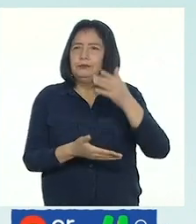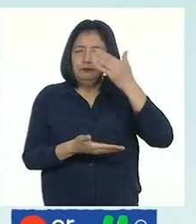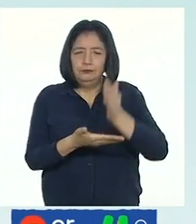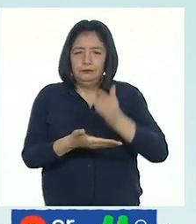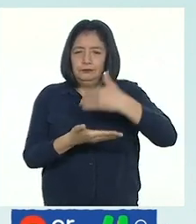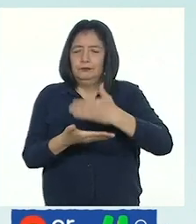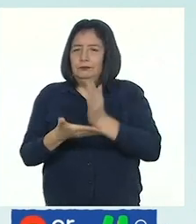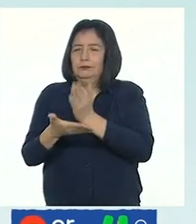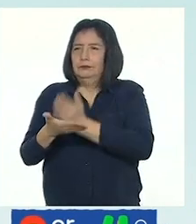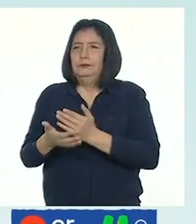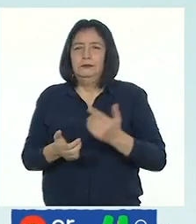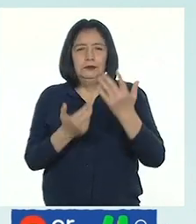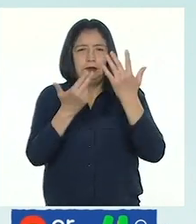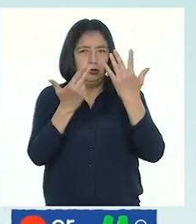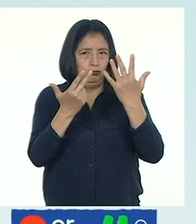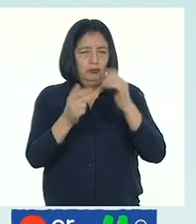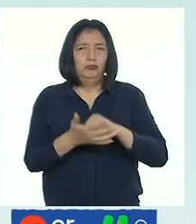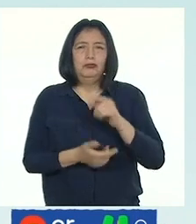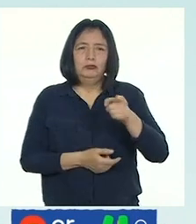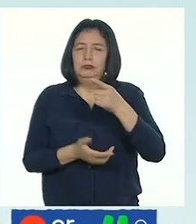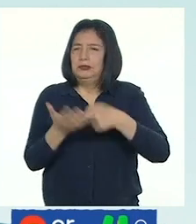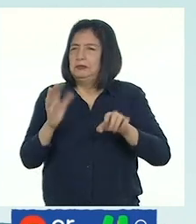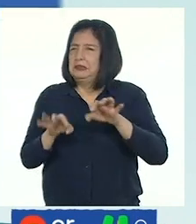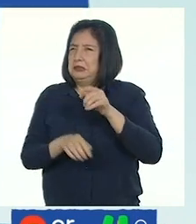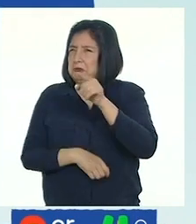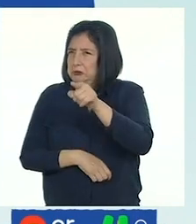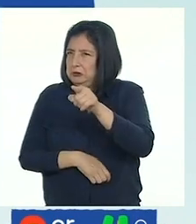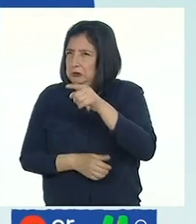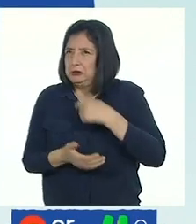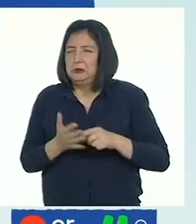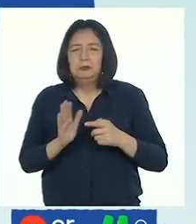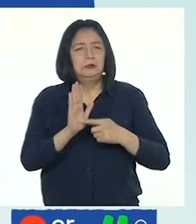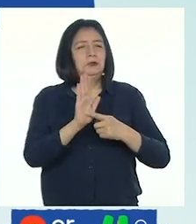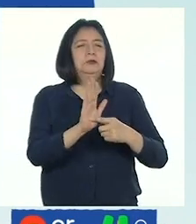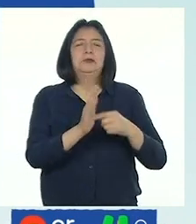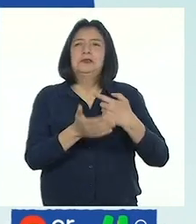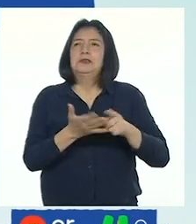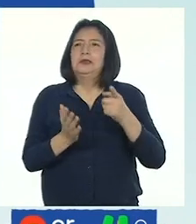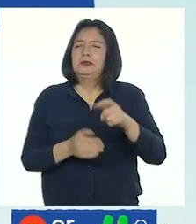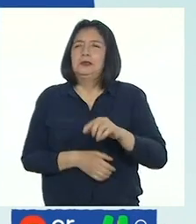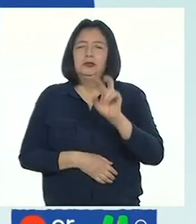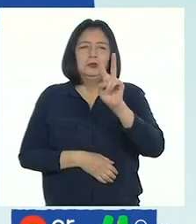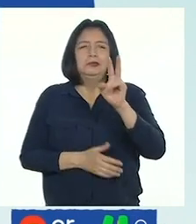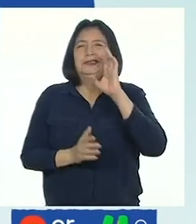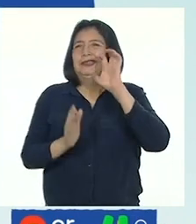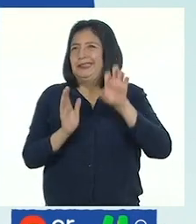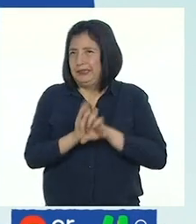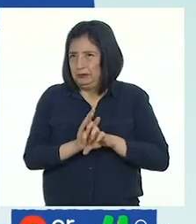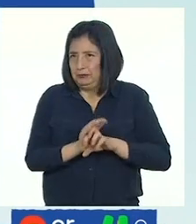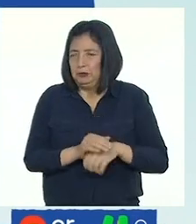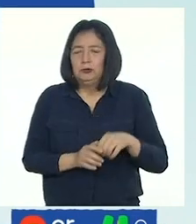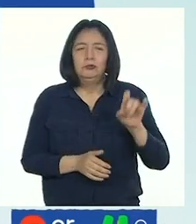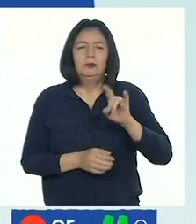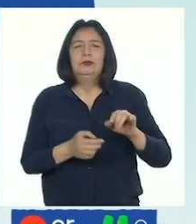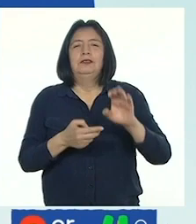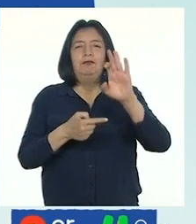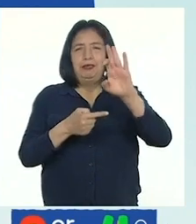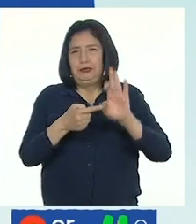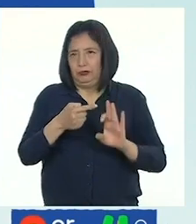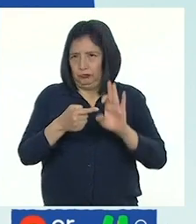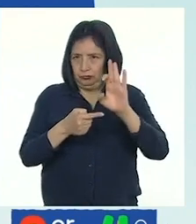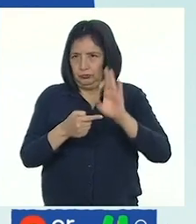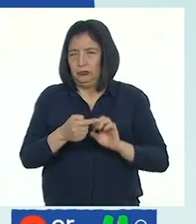8 partes iguales. Lo que harán ustedes será representar 2 ejemplos donde usen